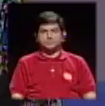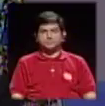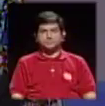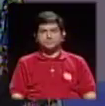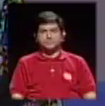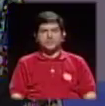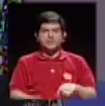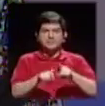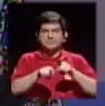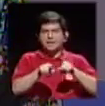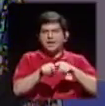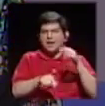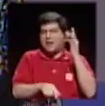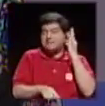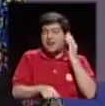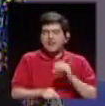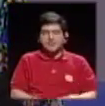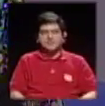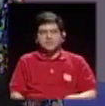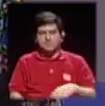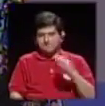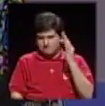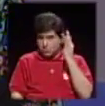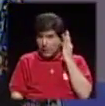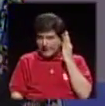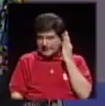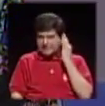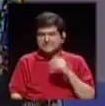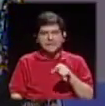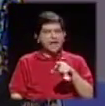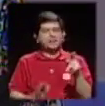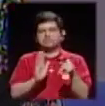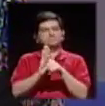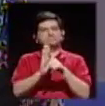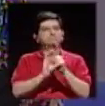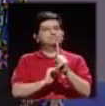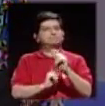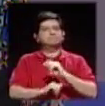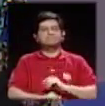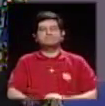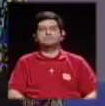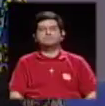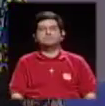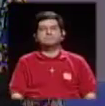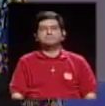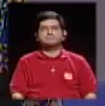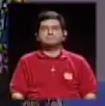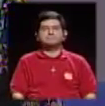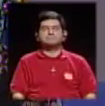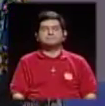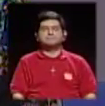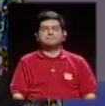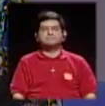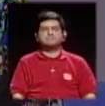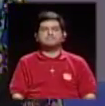de las hermanas, de las mujeres, sigue siendo un tabú, pues, ¿verdad? Entonces,